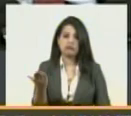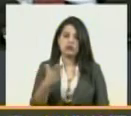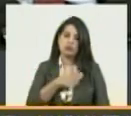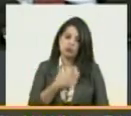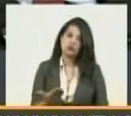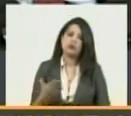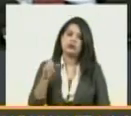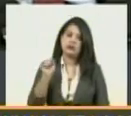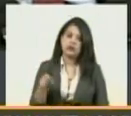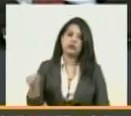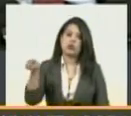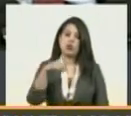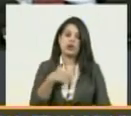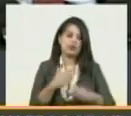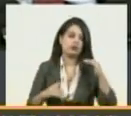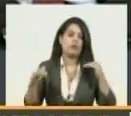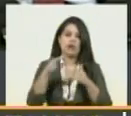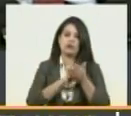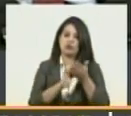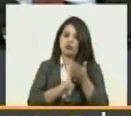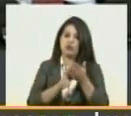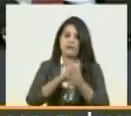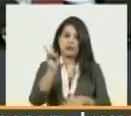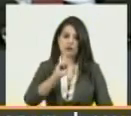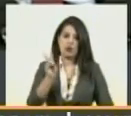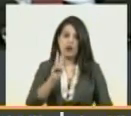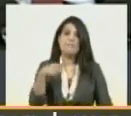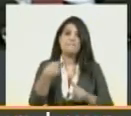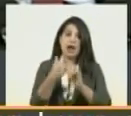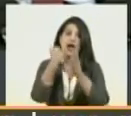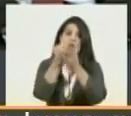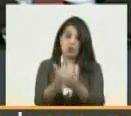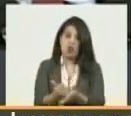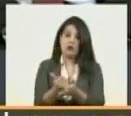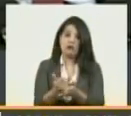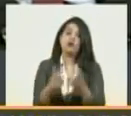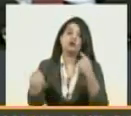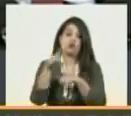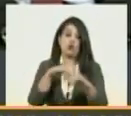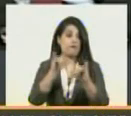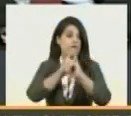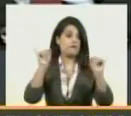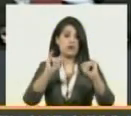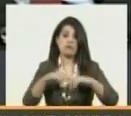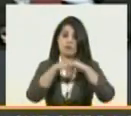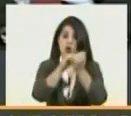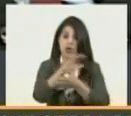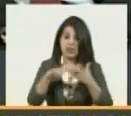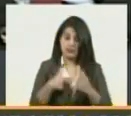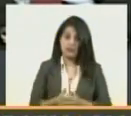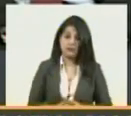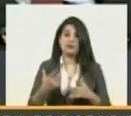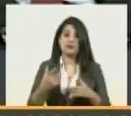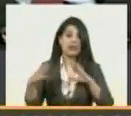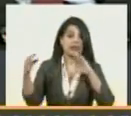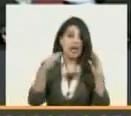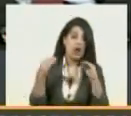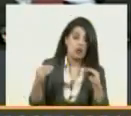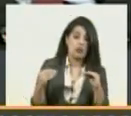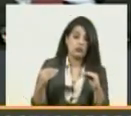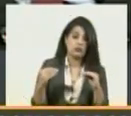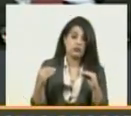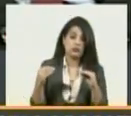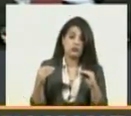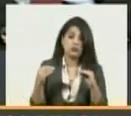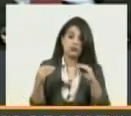superar la situación de nuestro país, a ayudar a que cese la violencia, a fomentar el diálogo,